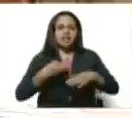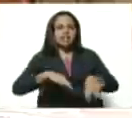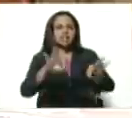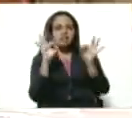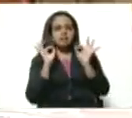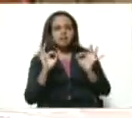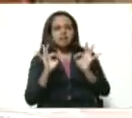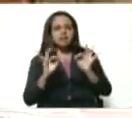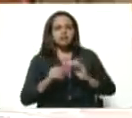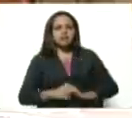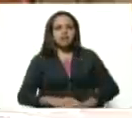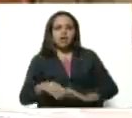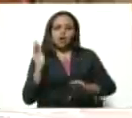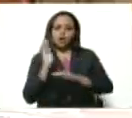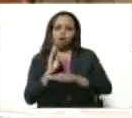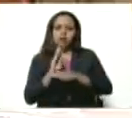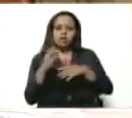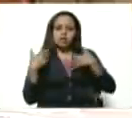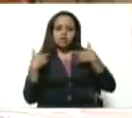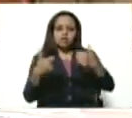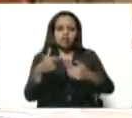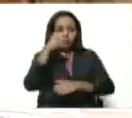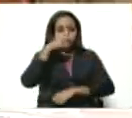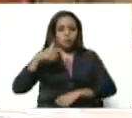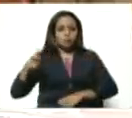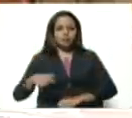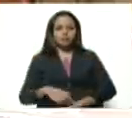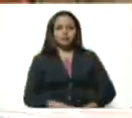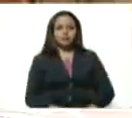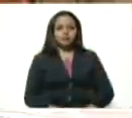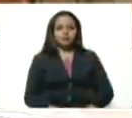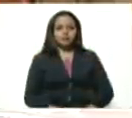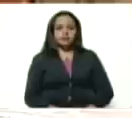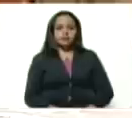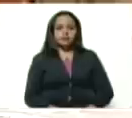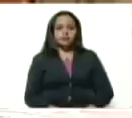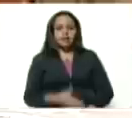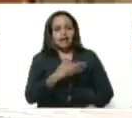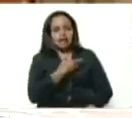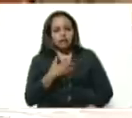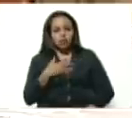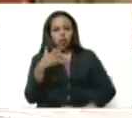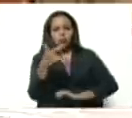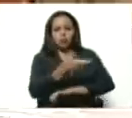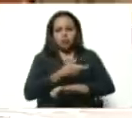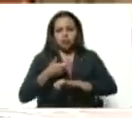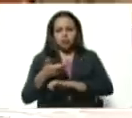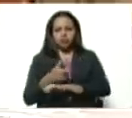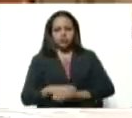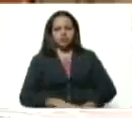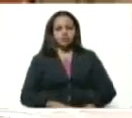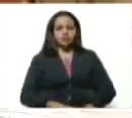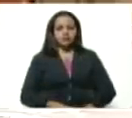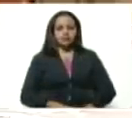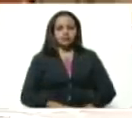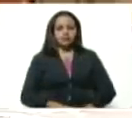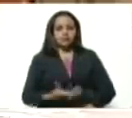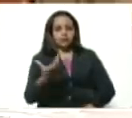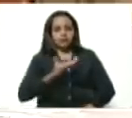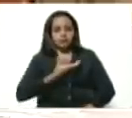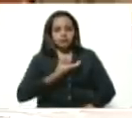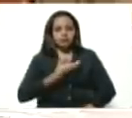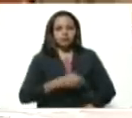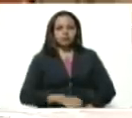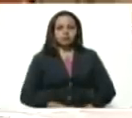a la protección de la salud de nuestro perro le ha pedido a los gobernadores a las gobernadores alcaldes